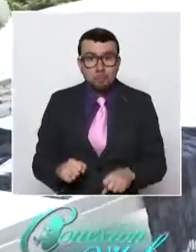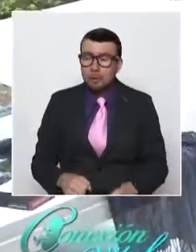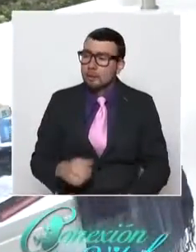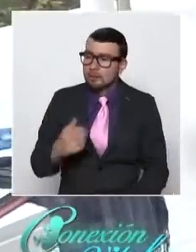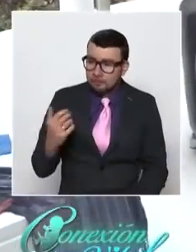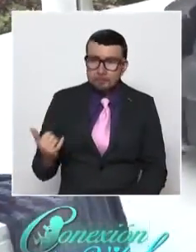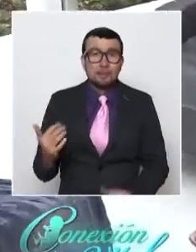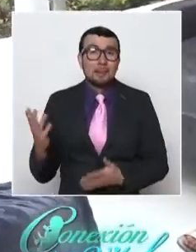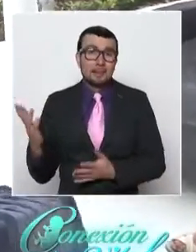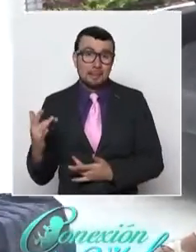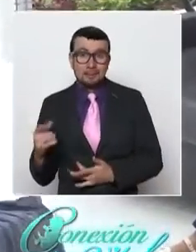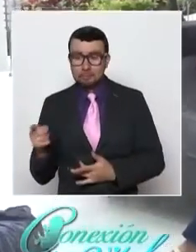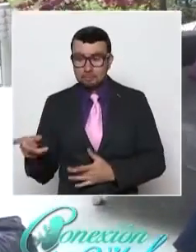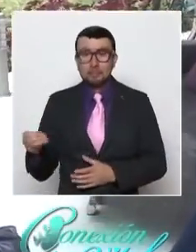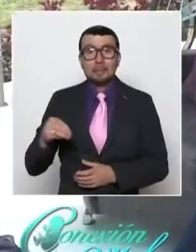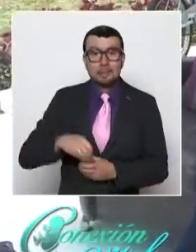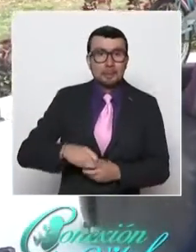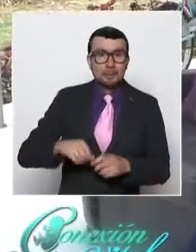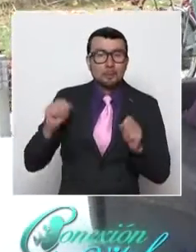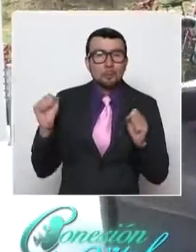salas de espera